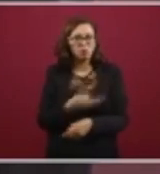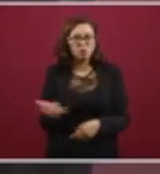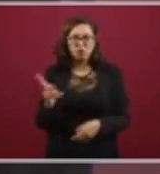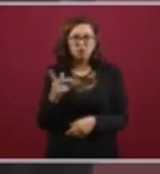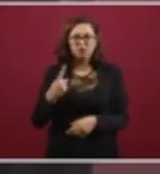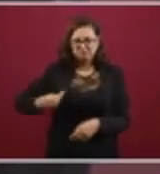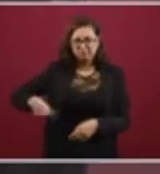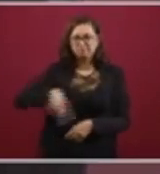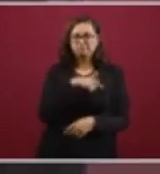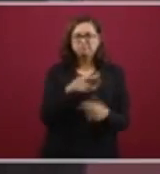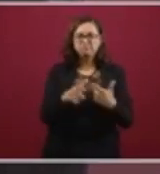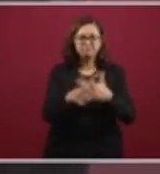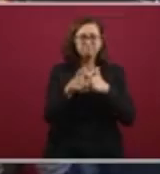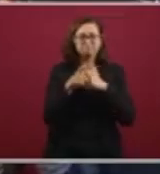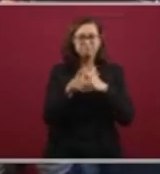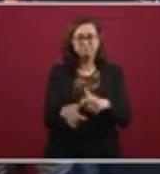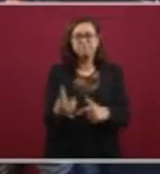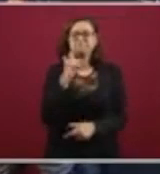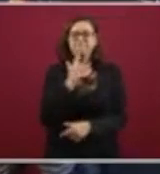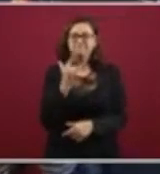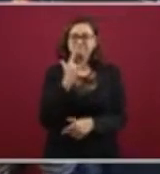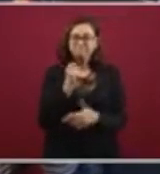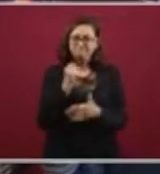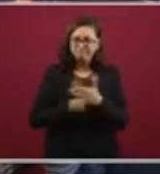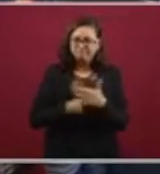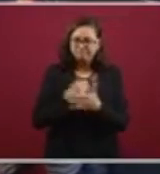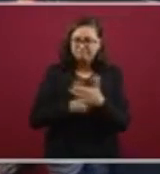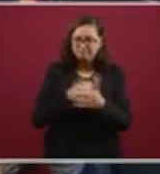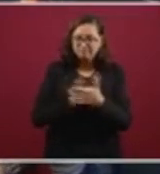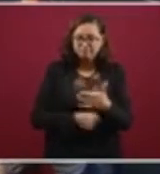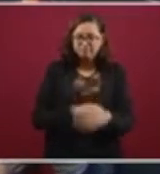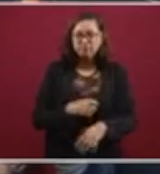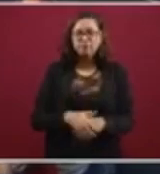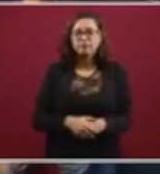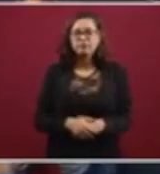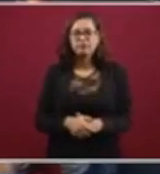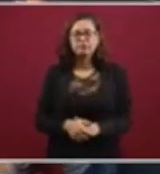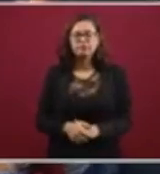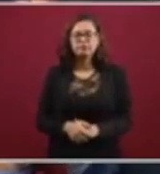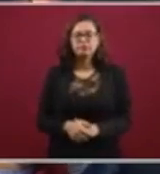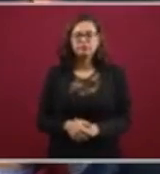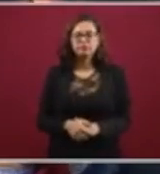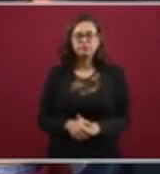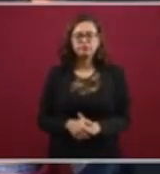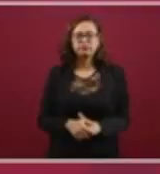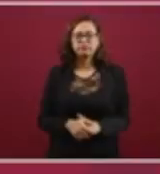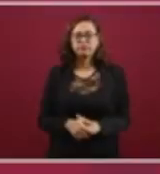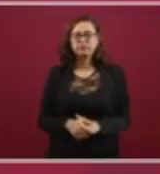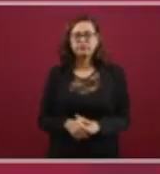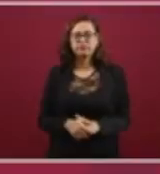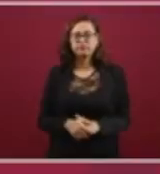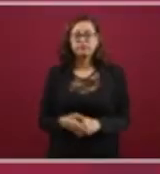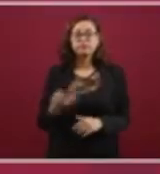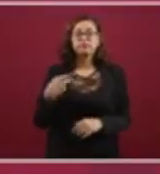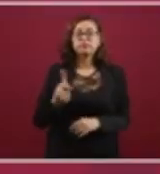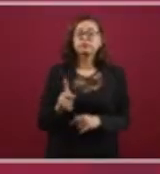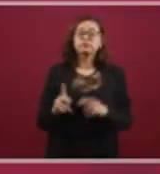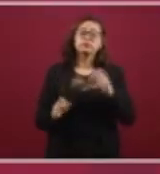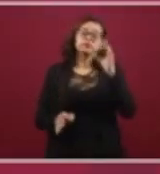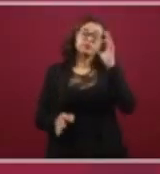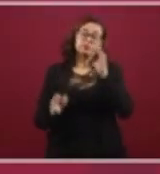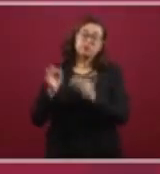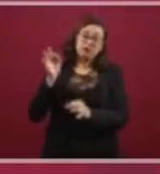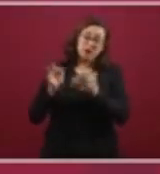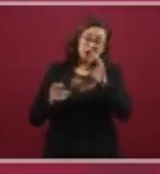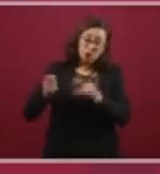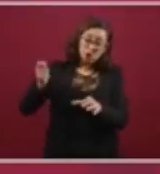ceder, esto aprovecho para decirlo. Sin embargo, pues jueces, magistrados,